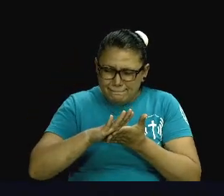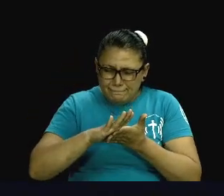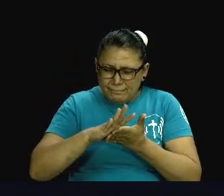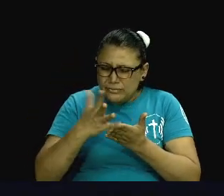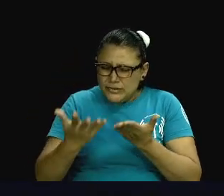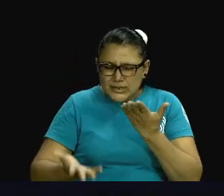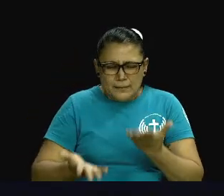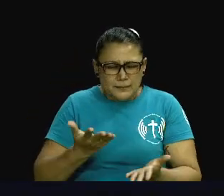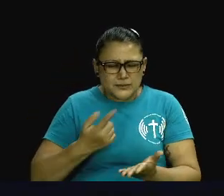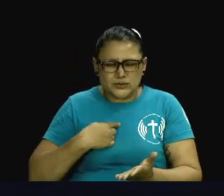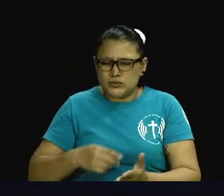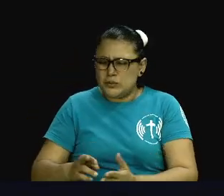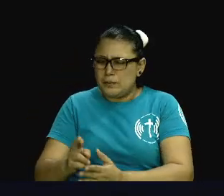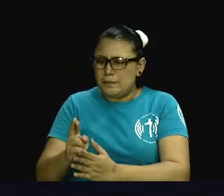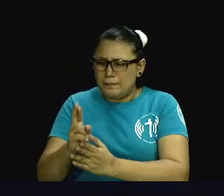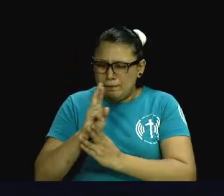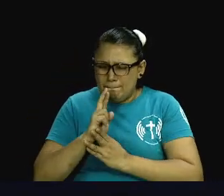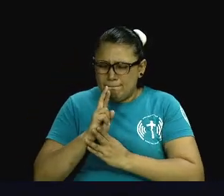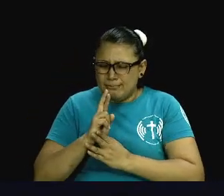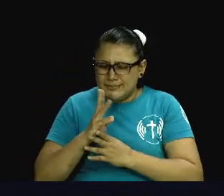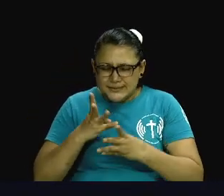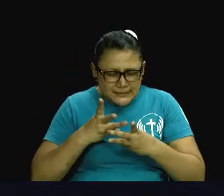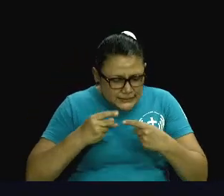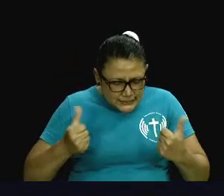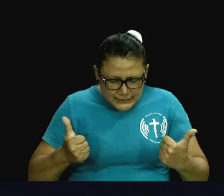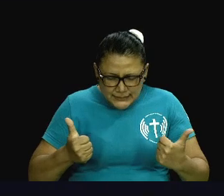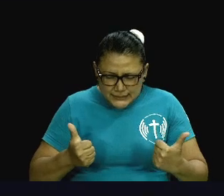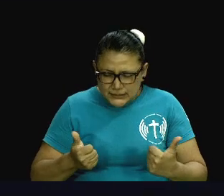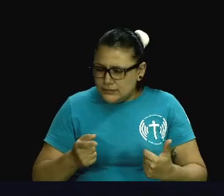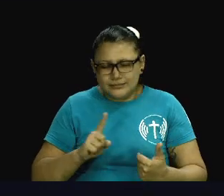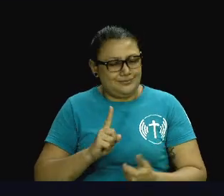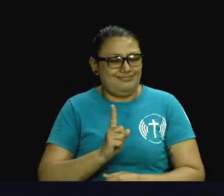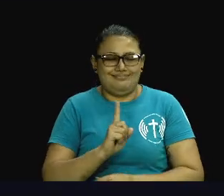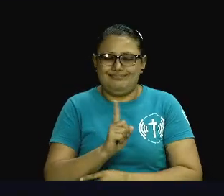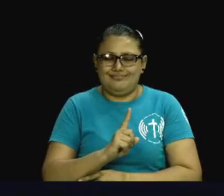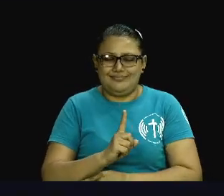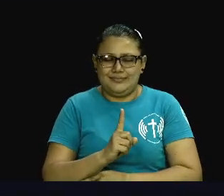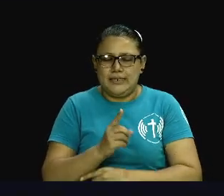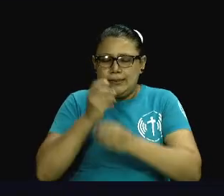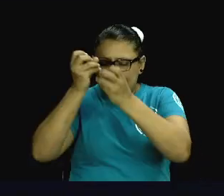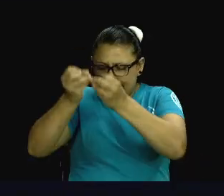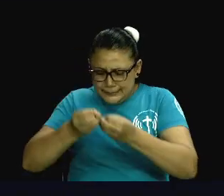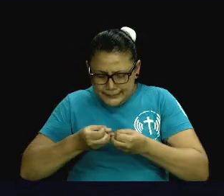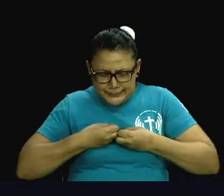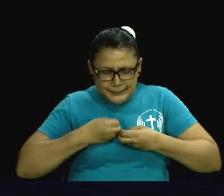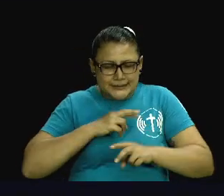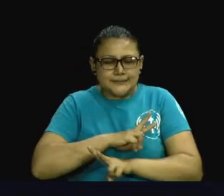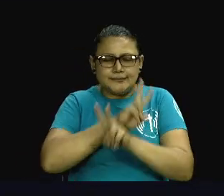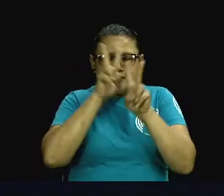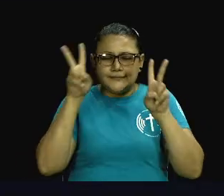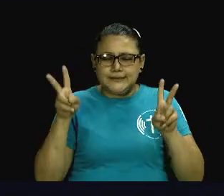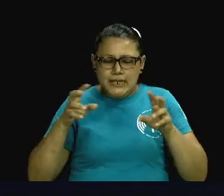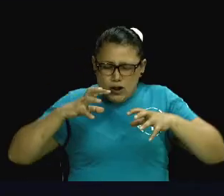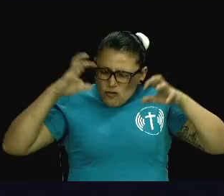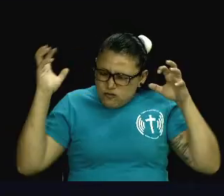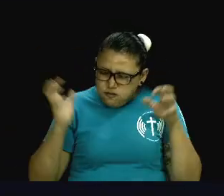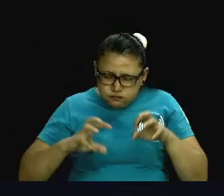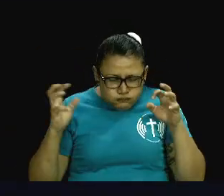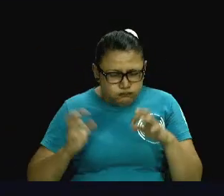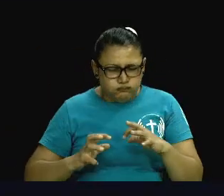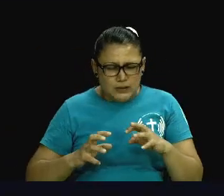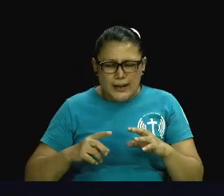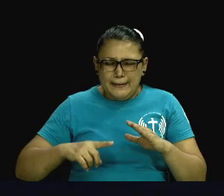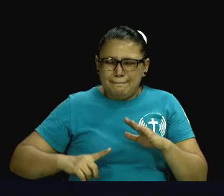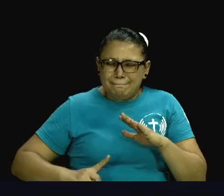concedas la petición sino para que me des paz en medio de esta tormenta para que me des paz